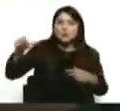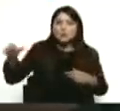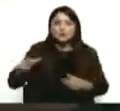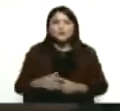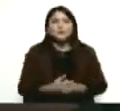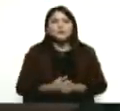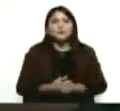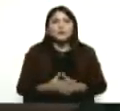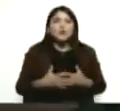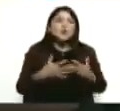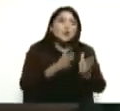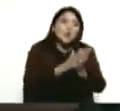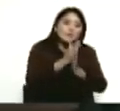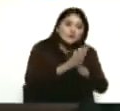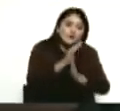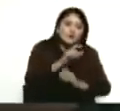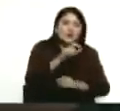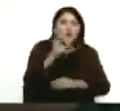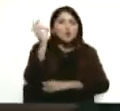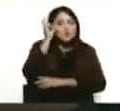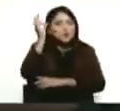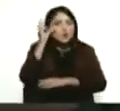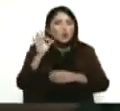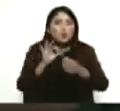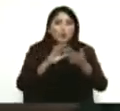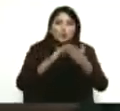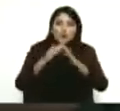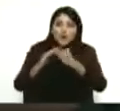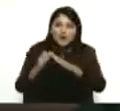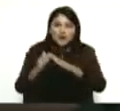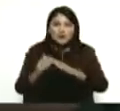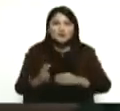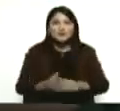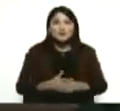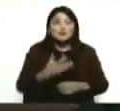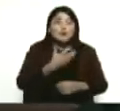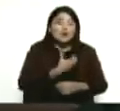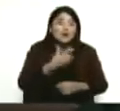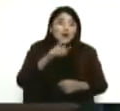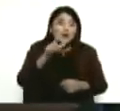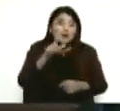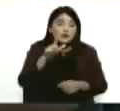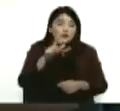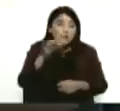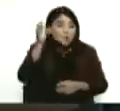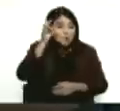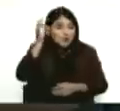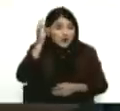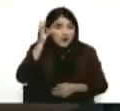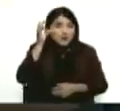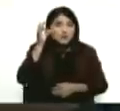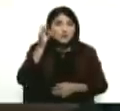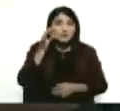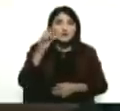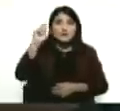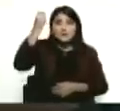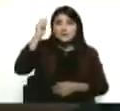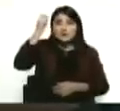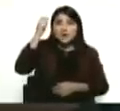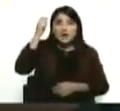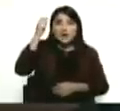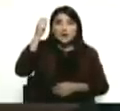con los emprendedores, a reunirse con los consejos comunales, a reunirse con los alcaldes, alcaldesas, concejales, diputados a los consejos